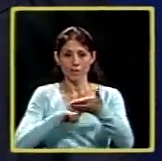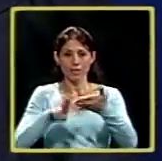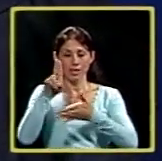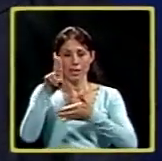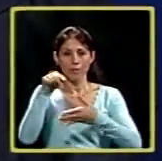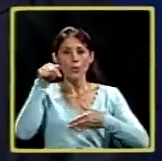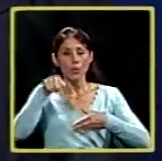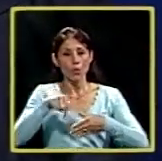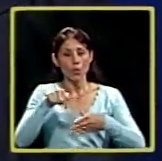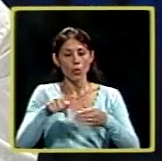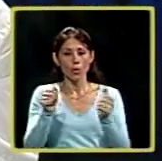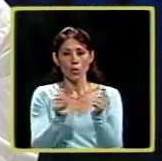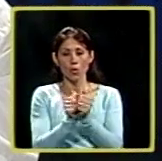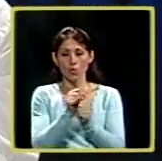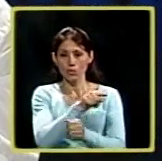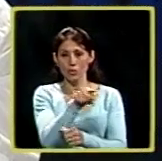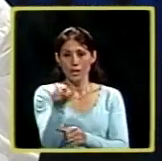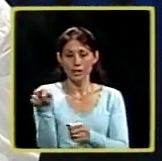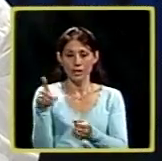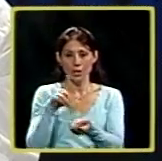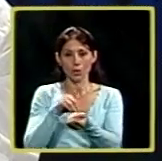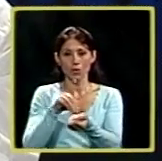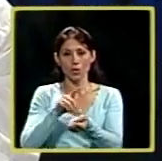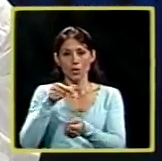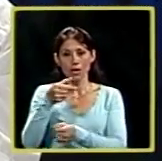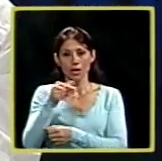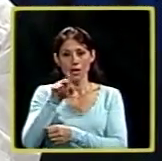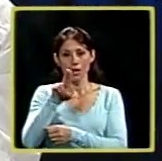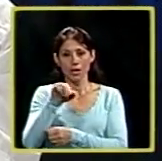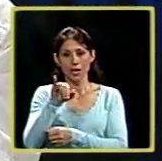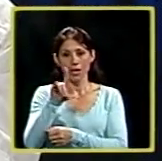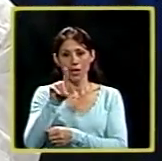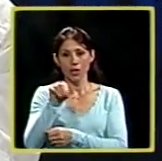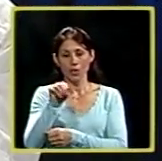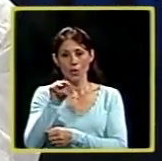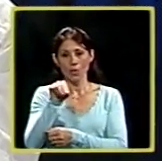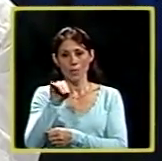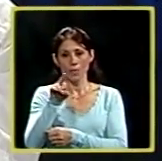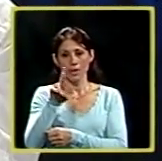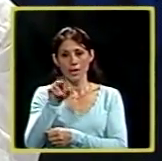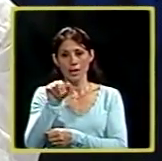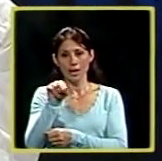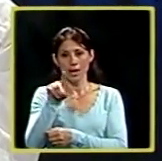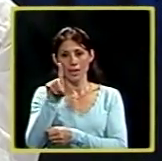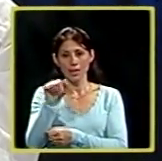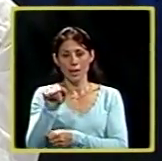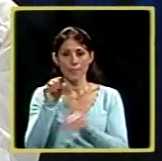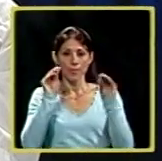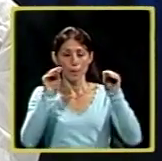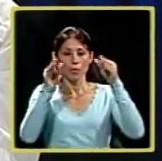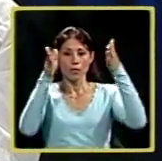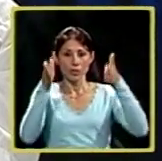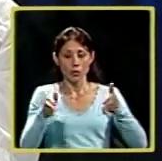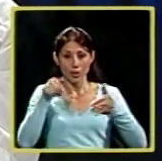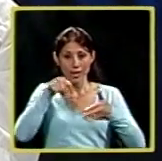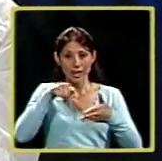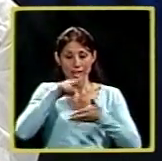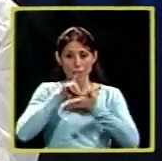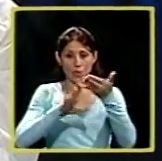privilegio de tener con ustedes al doctor Guido Miranda, profesor de esta universidad, profesor de la UNED,